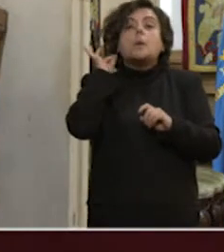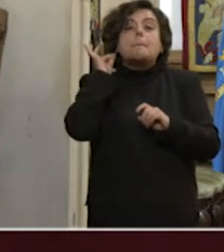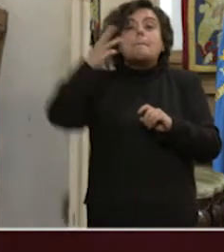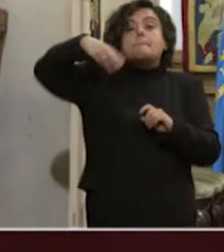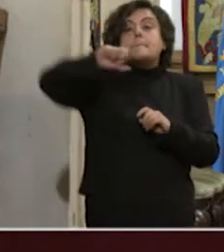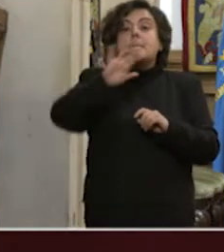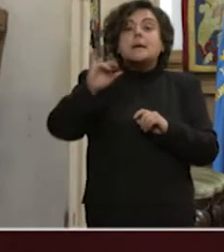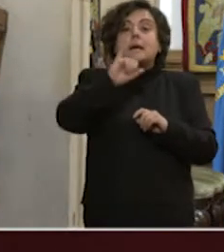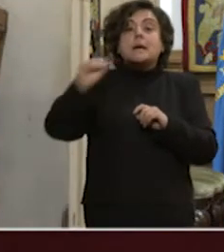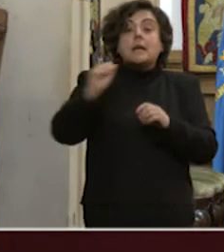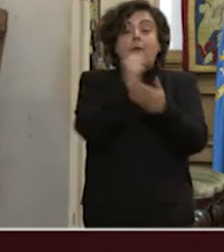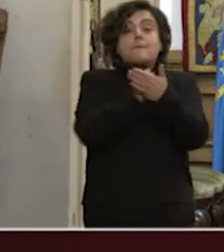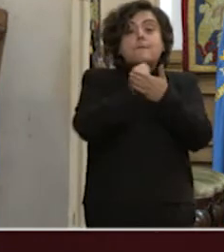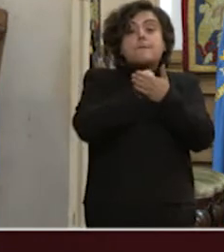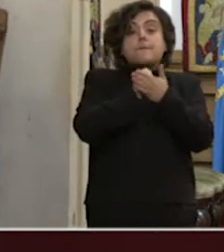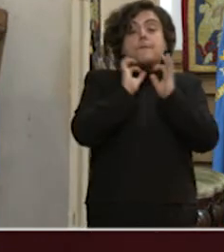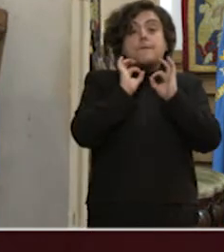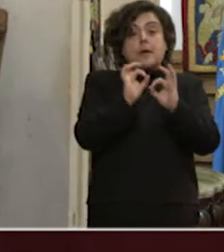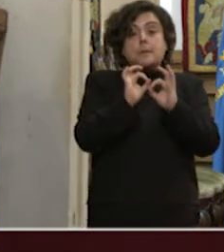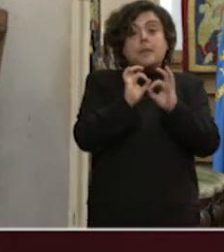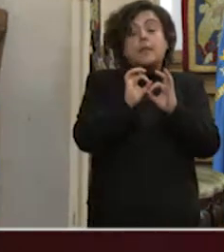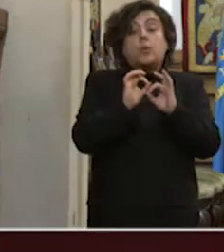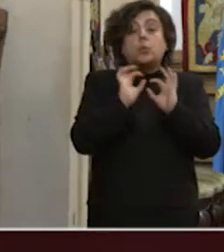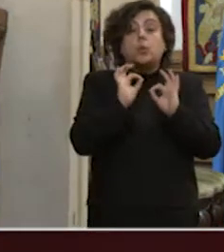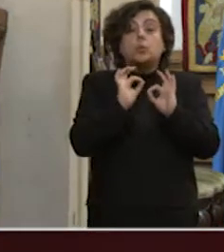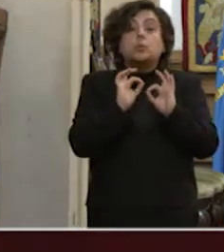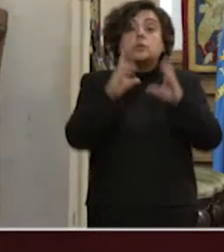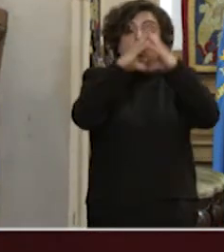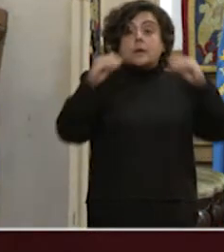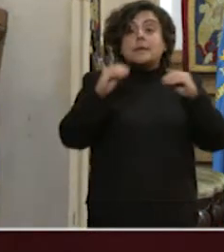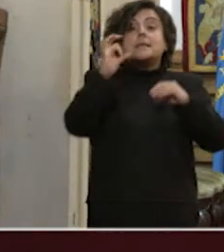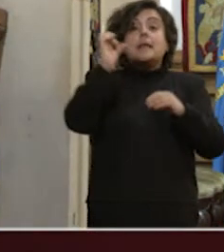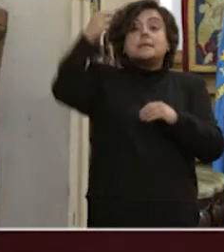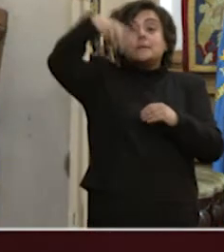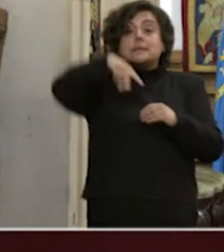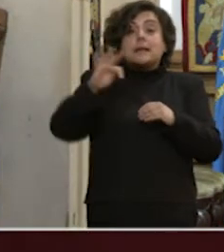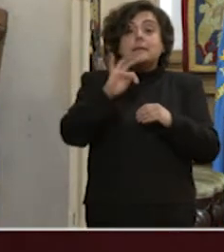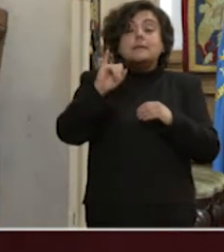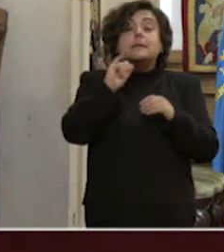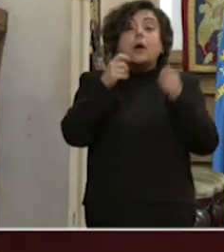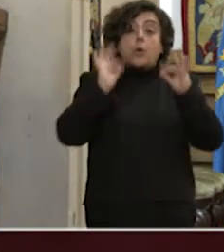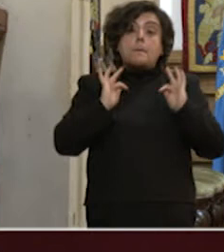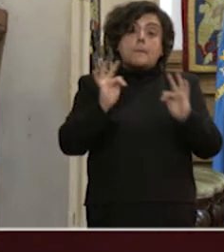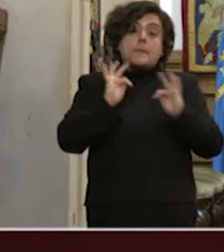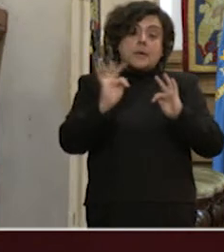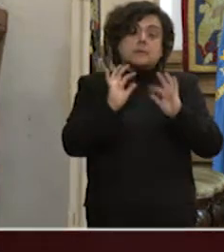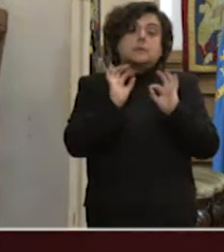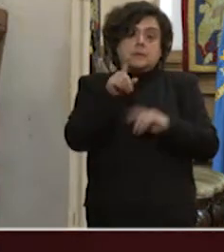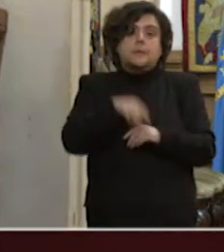licenciada en Farmacia de la Universidad de Santiago de Compostela y máster en Dirección y Administración de Empresas por el IES de